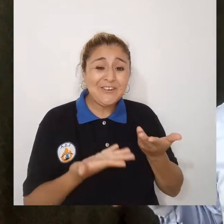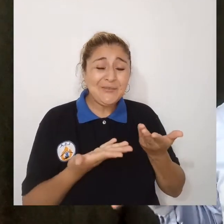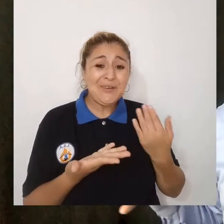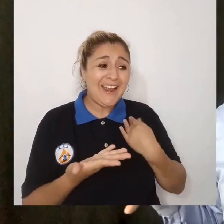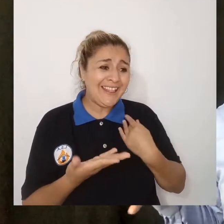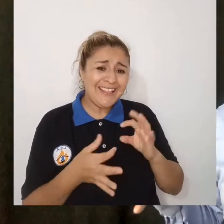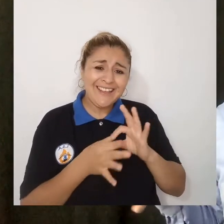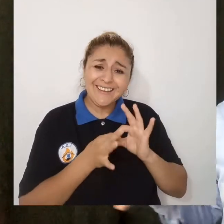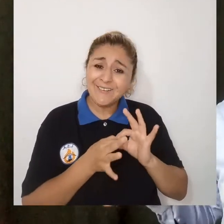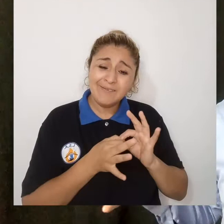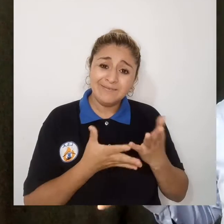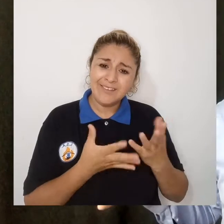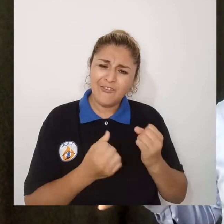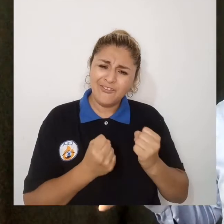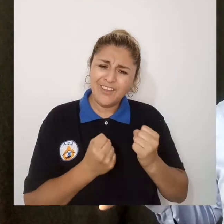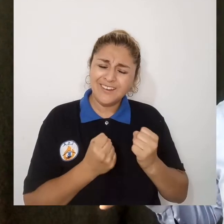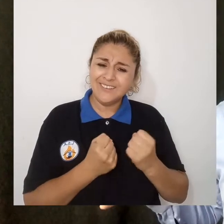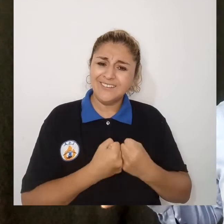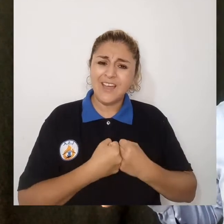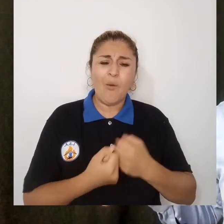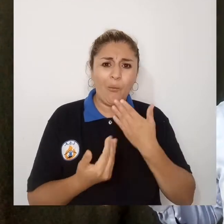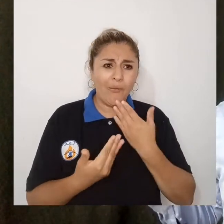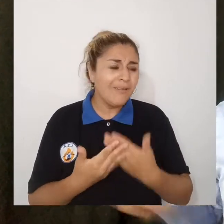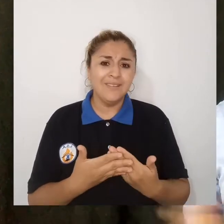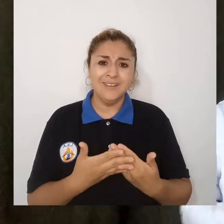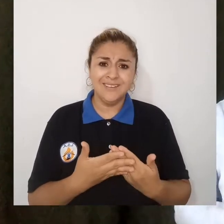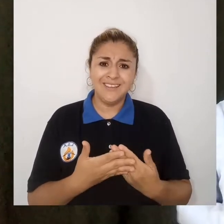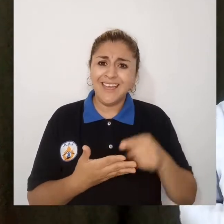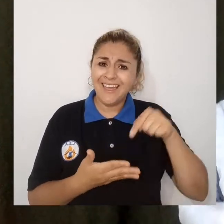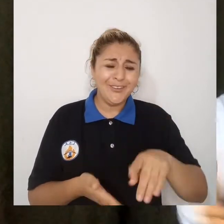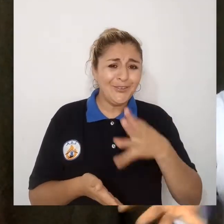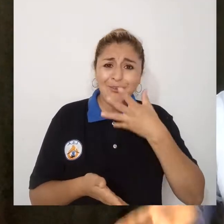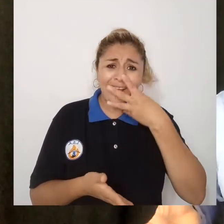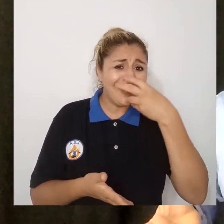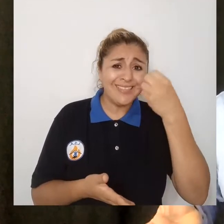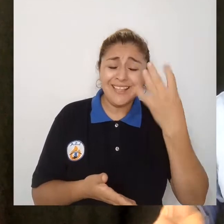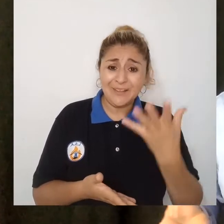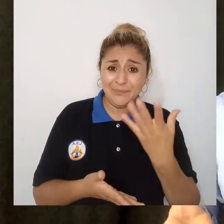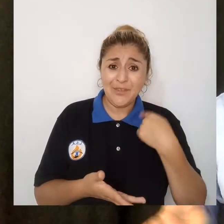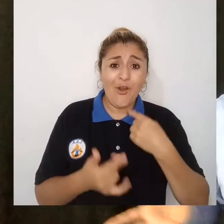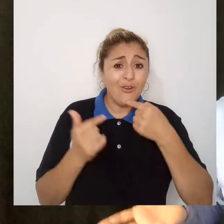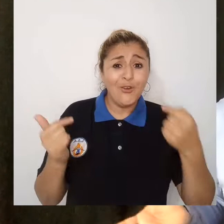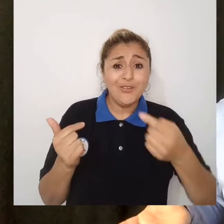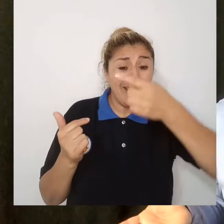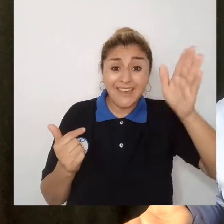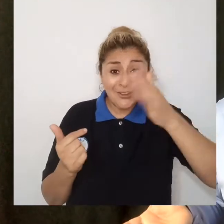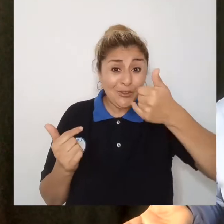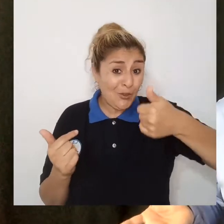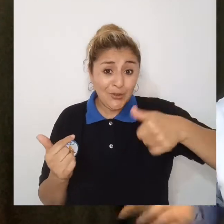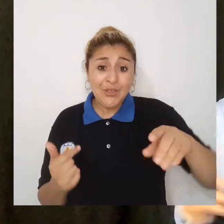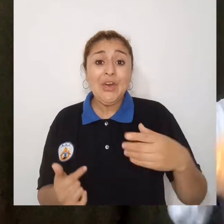esto claro que no es todo lo que queremos cuando se habla